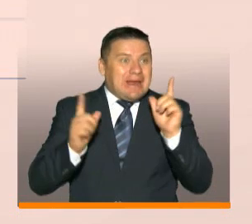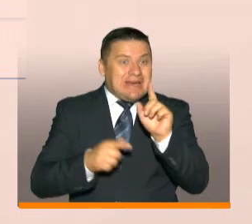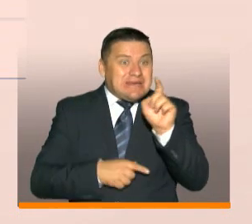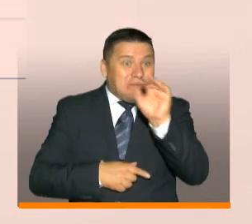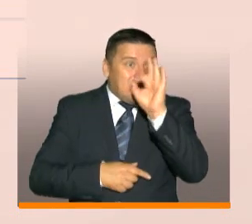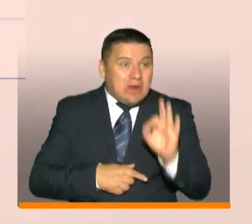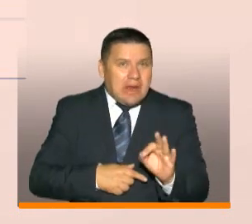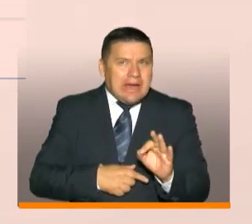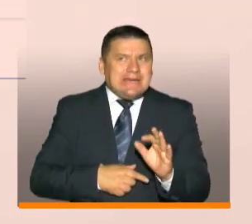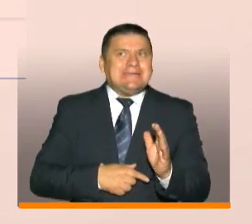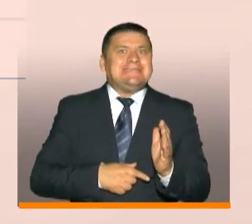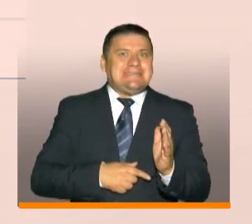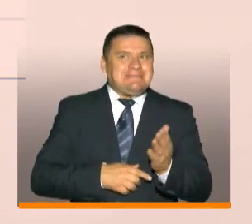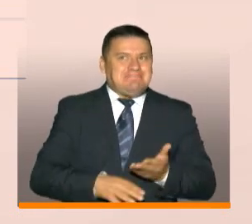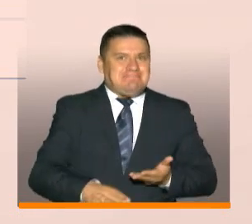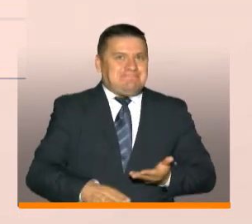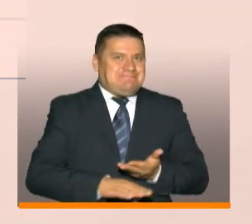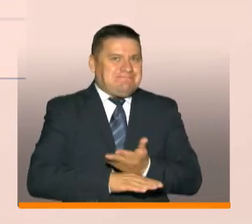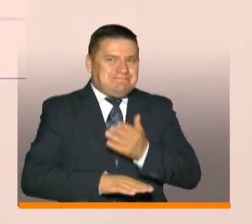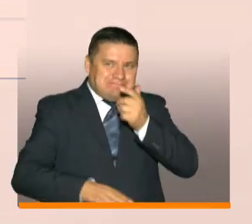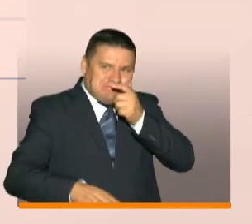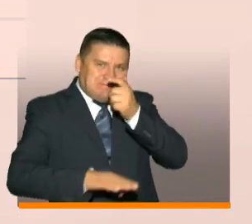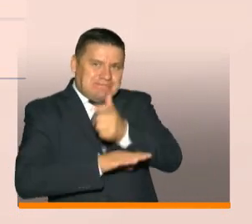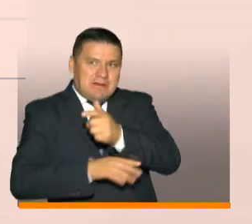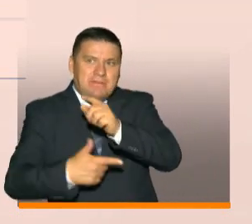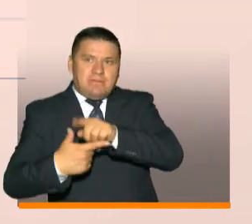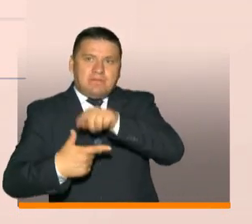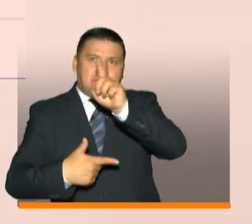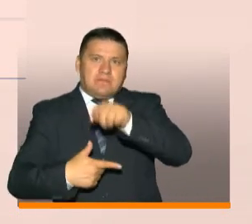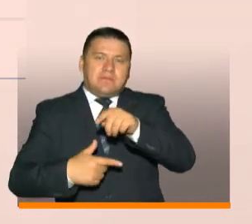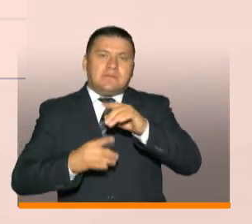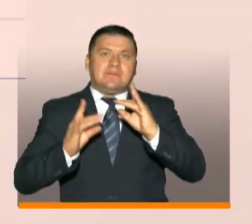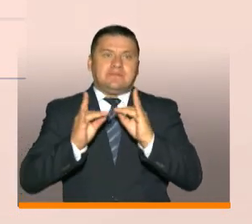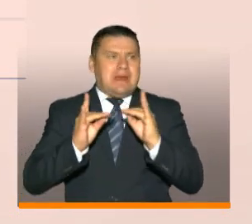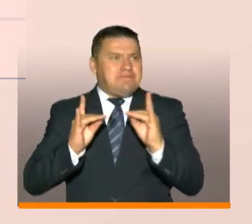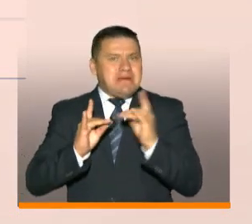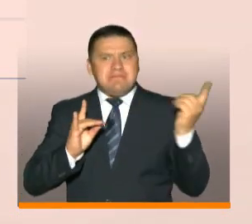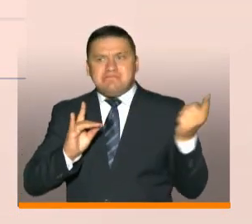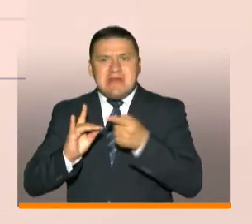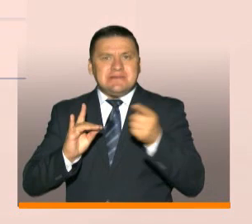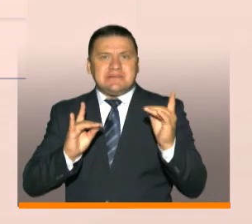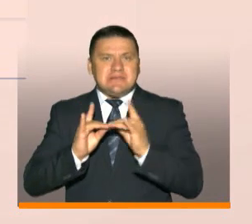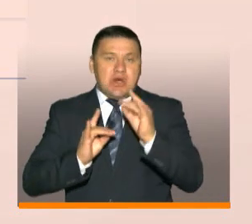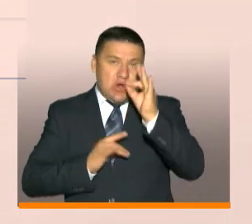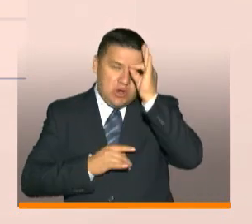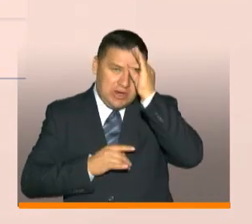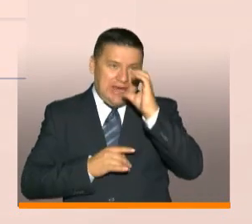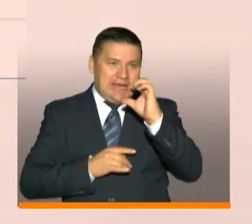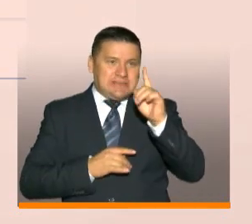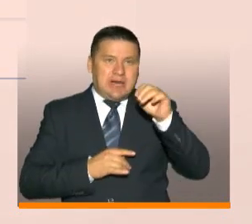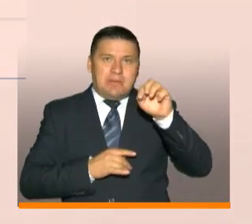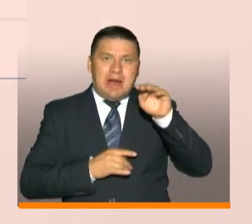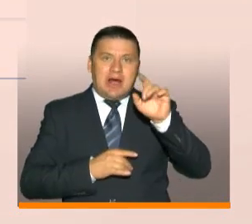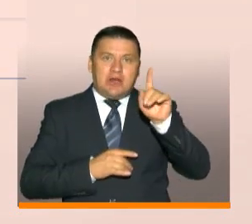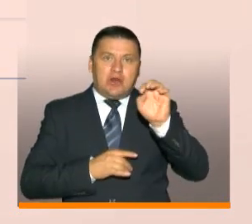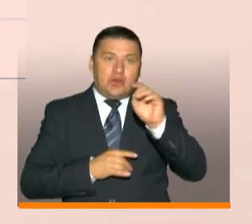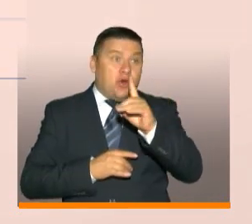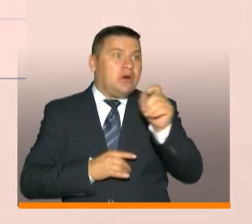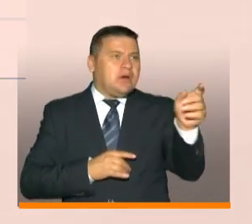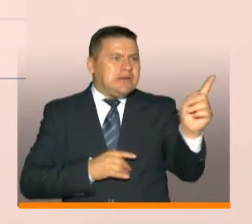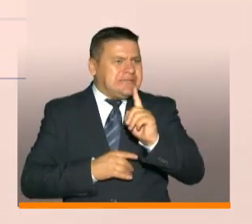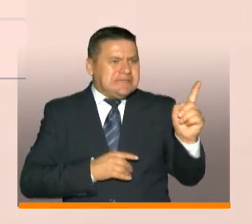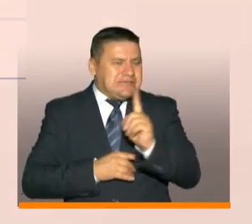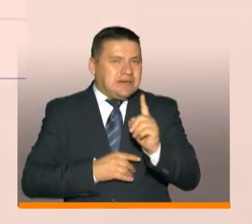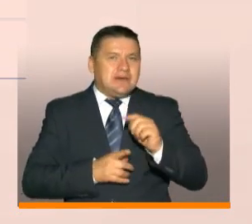oferta, muy particulares, con el crecimiento en las camas de cuidado intensivo en el Hospital Erasmo Meoz y con el crecimiento en